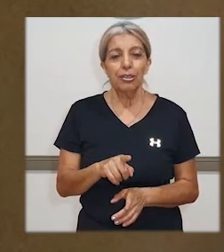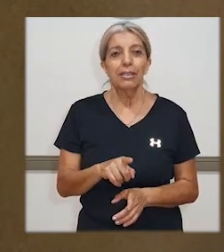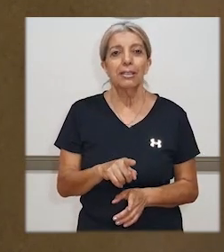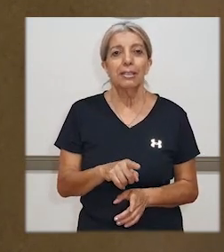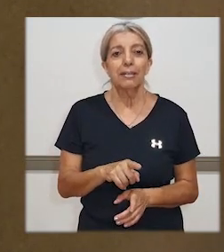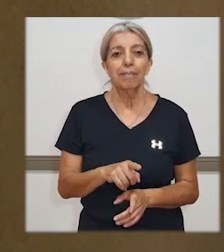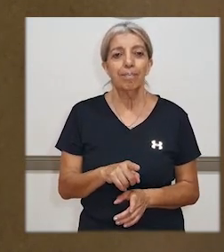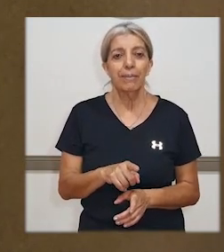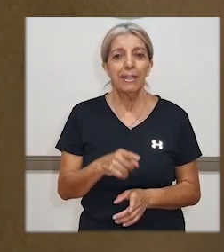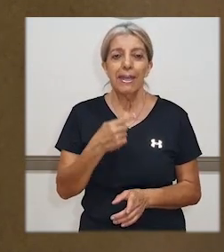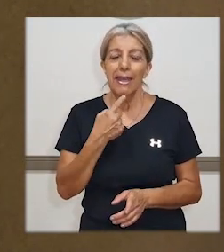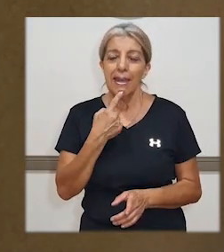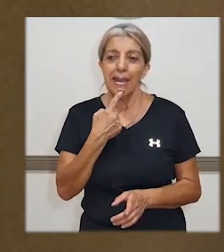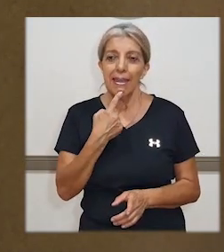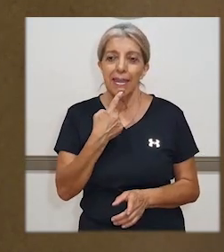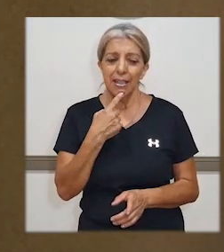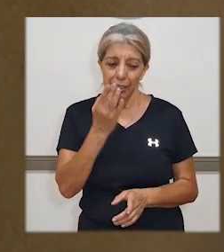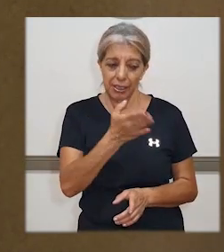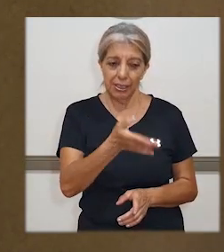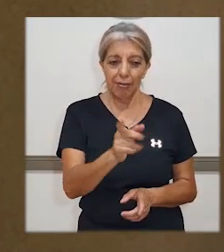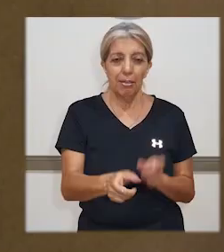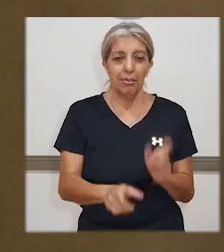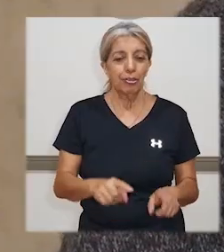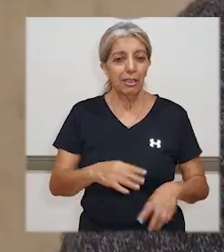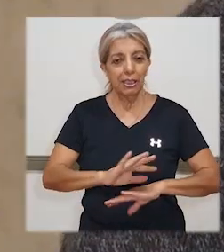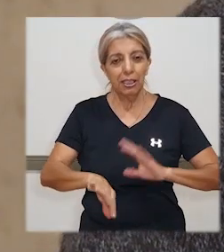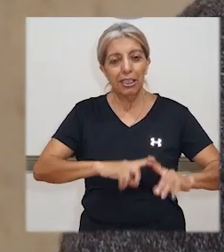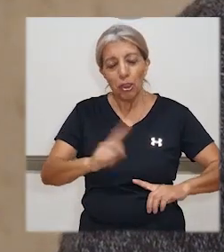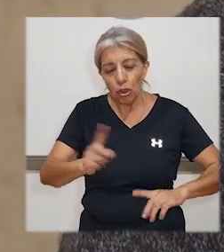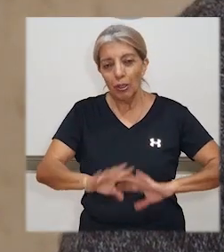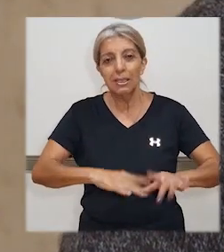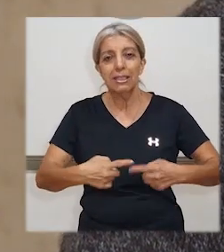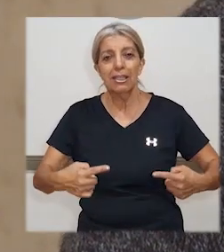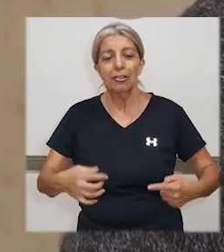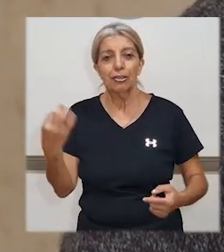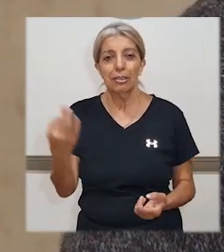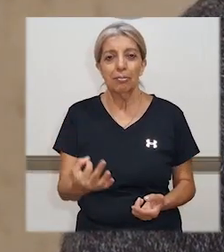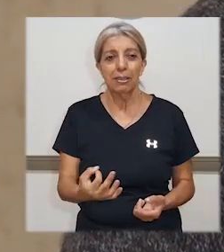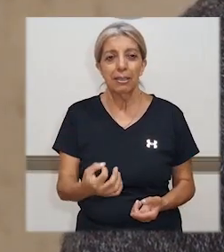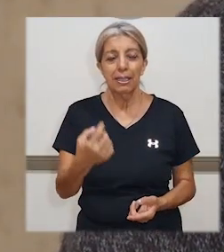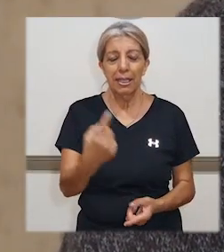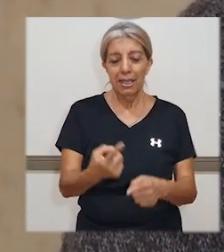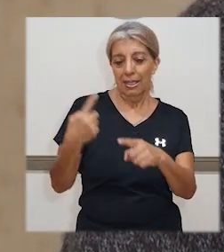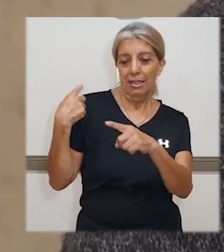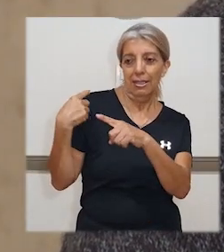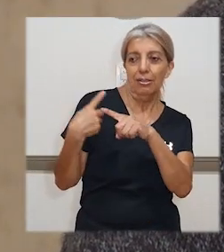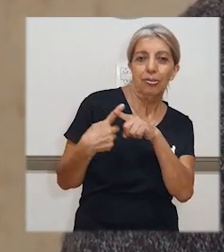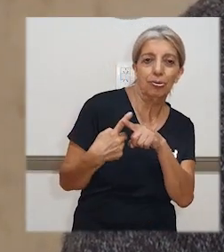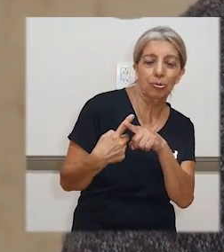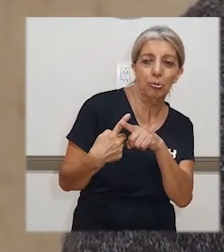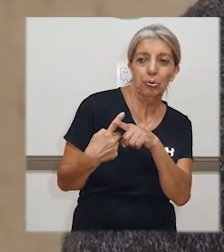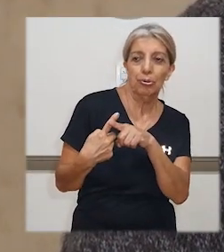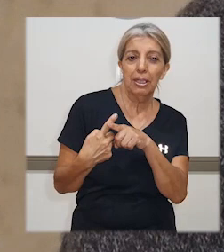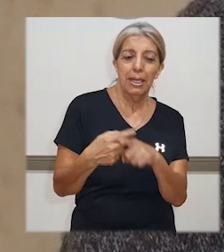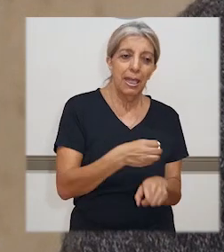su causa al que juzga rectamente. Él llevó sobre la cruz nuestros pecados, cargándolos en